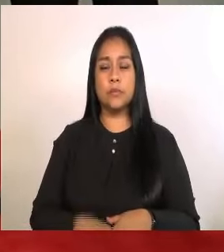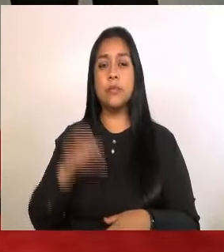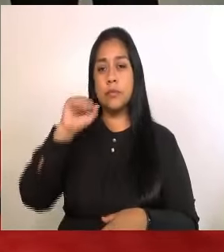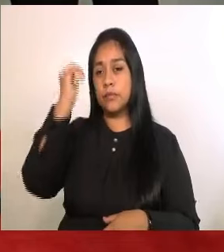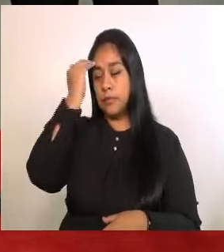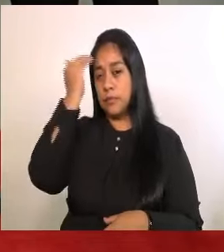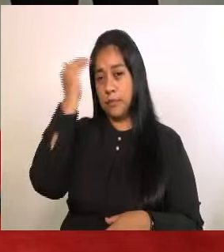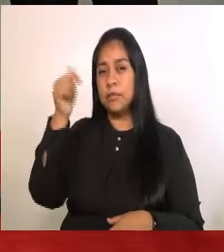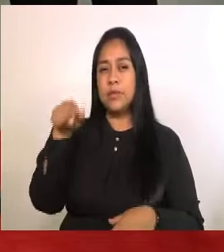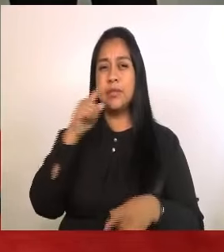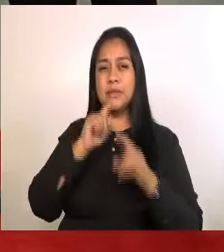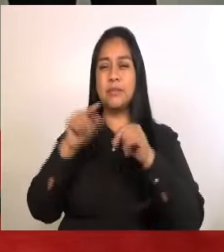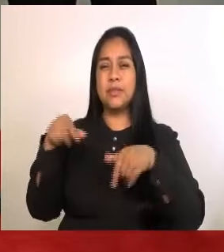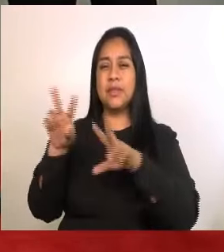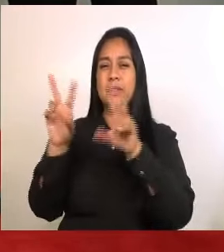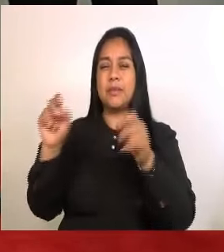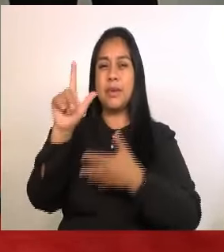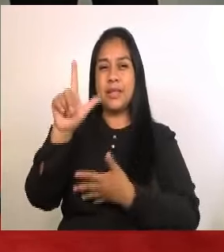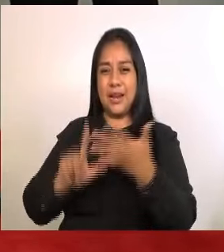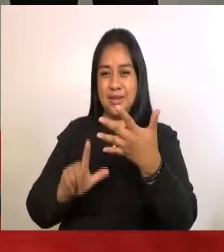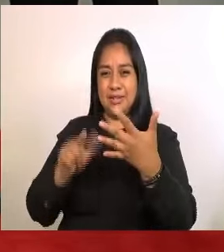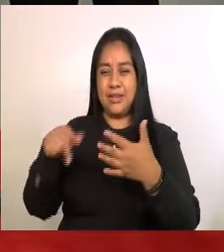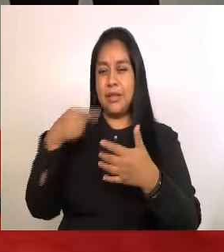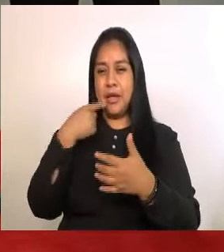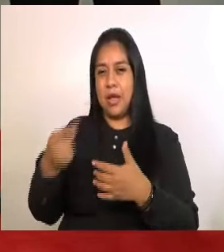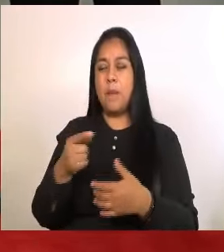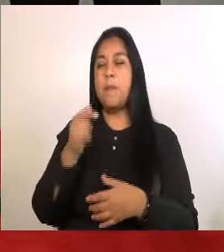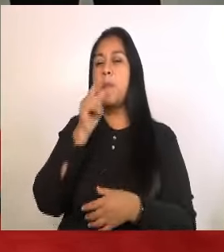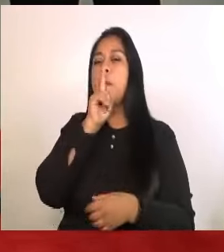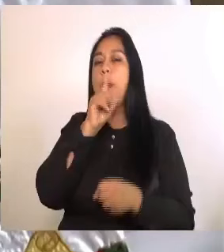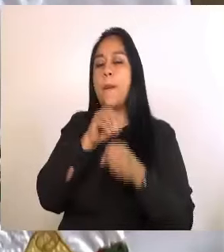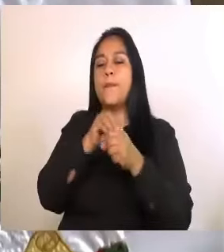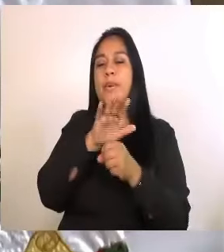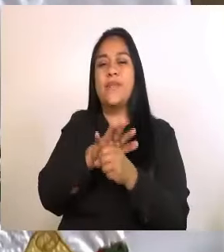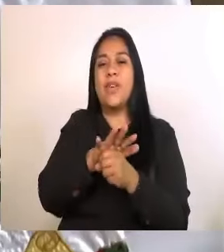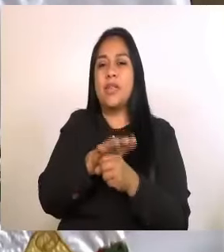Muchas gracias. En cuanto a la lista, por razones de privacidad, no podemos